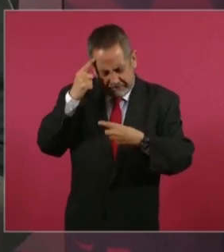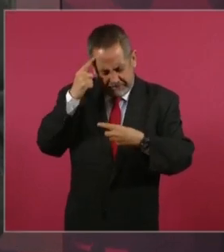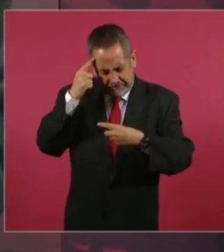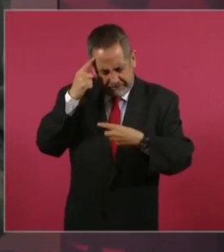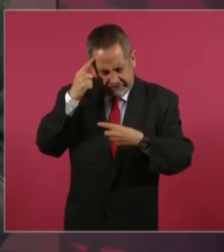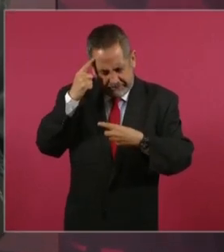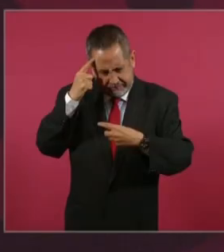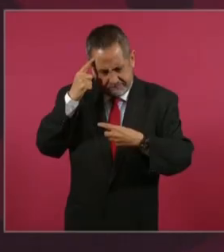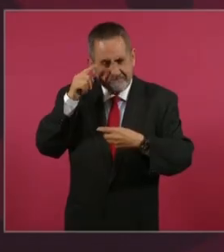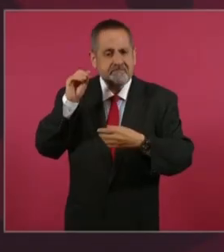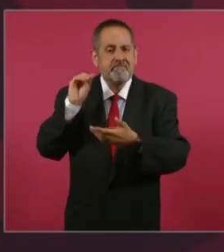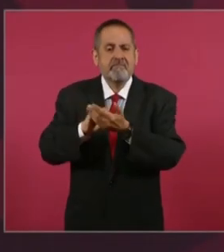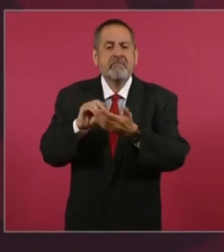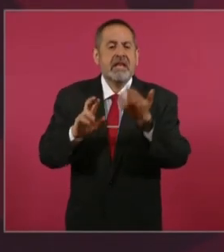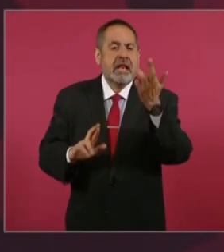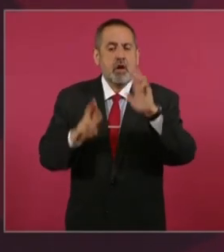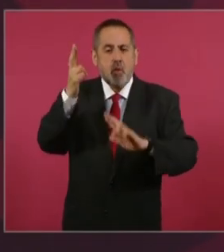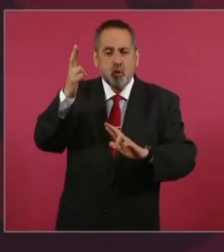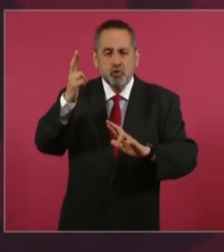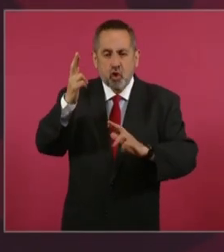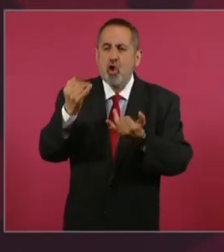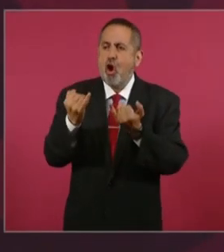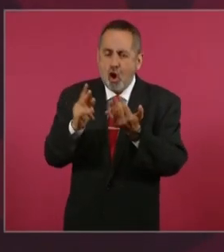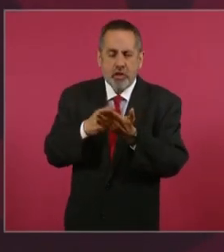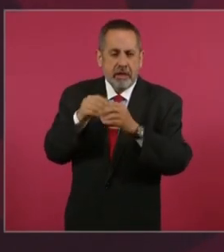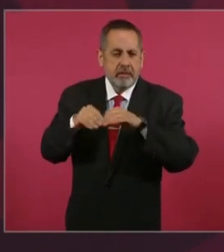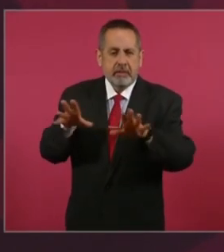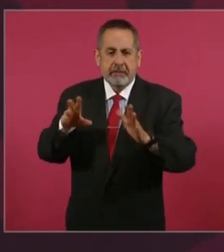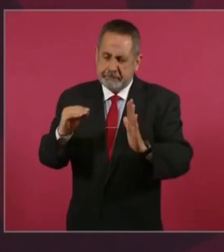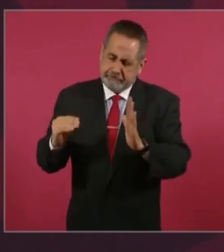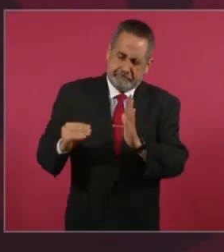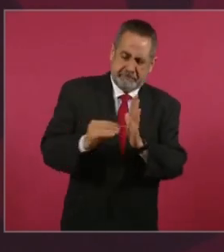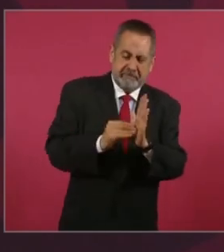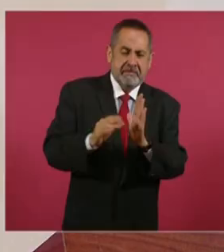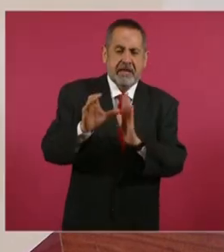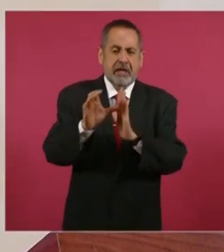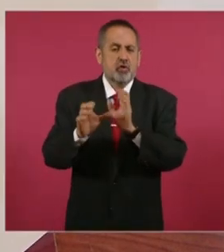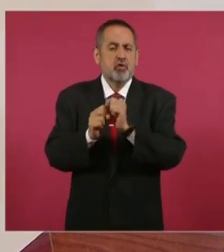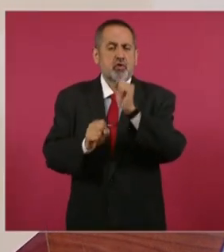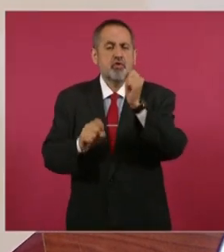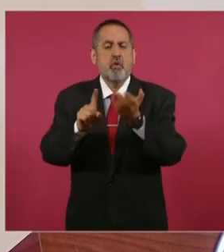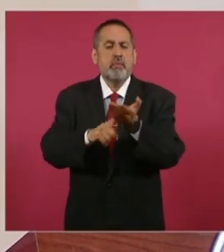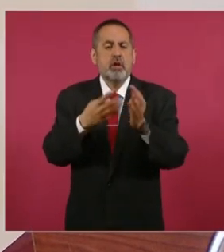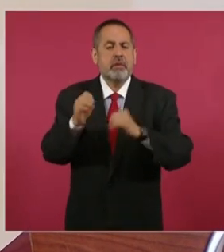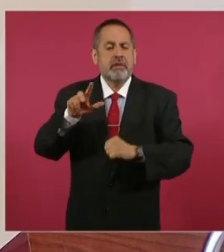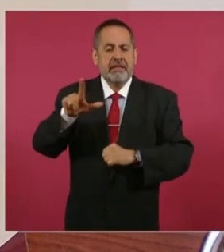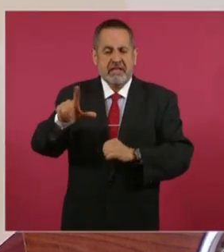en la revolución y dónde se plasman en la constitución del 17